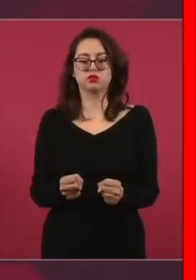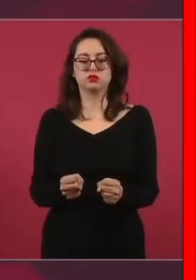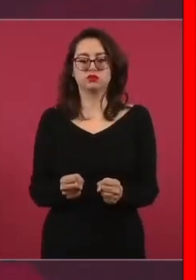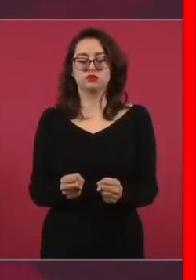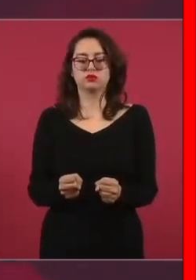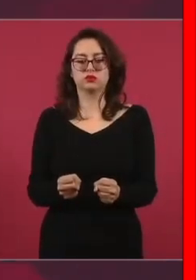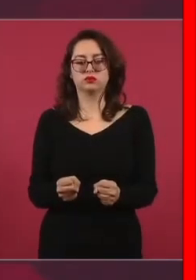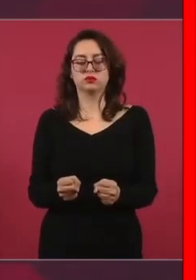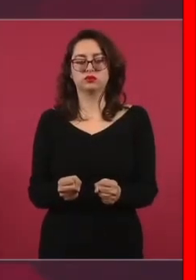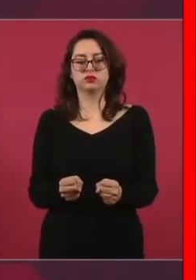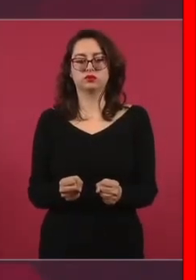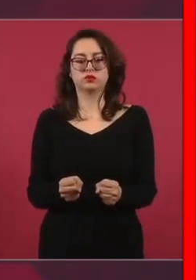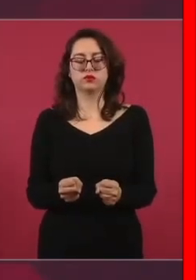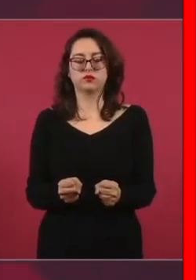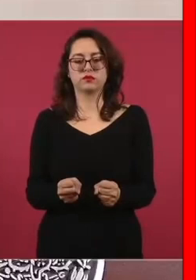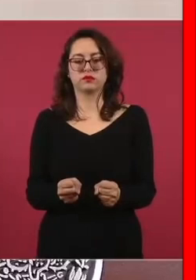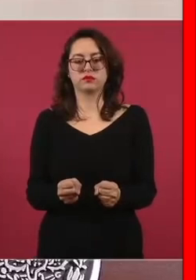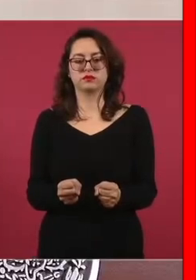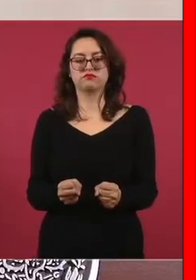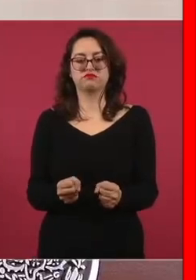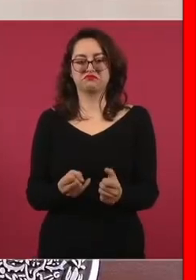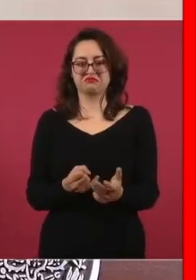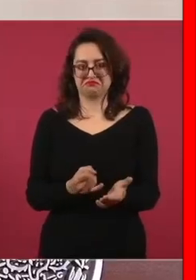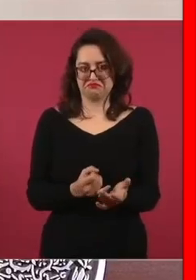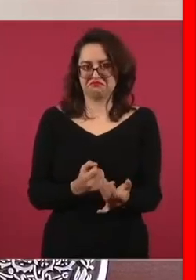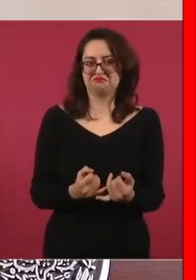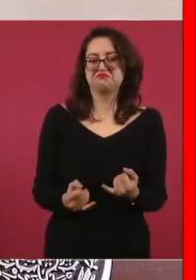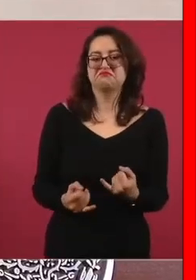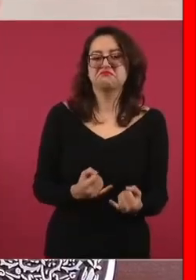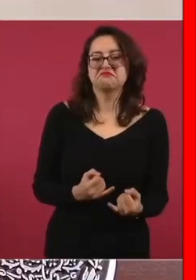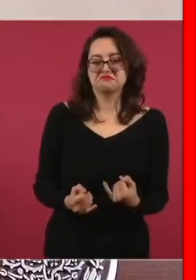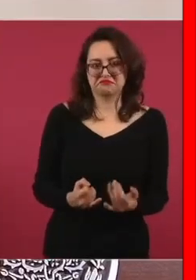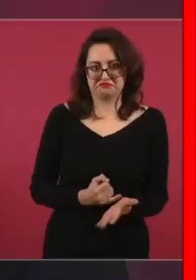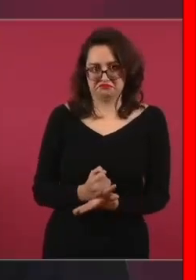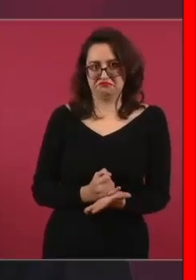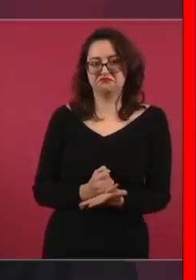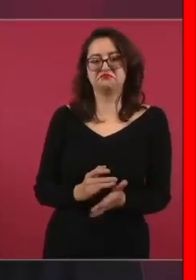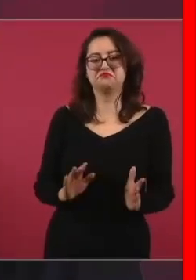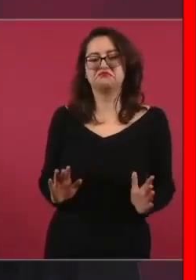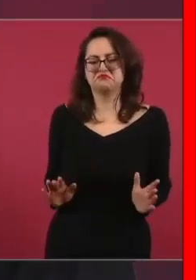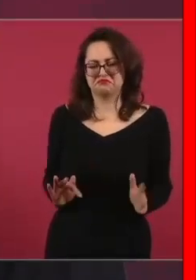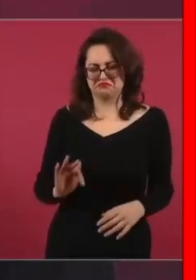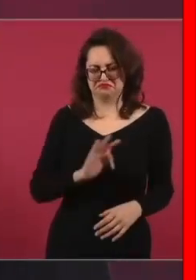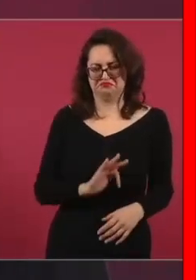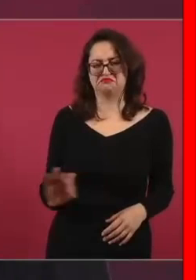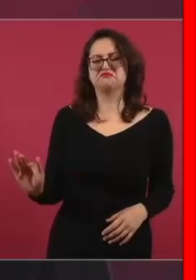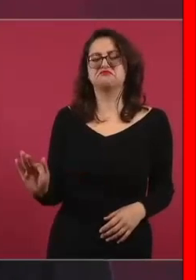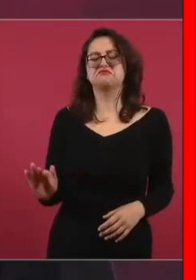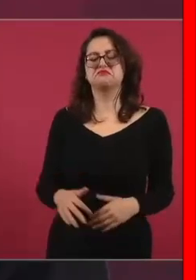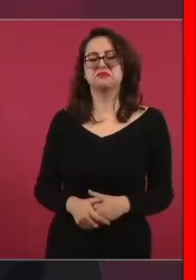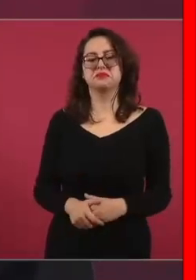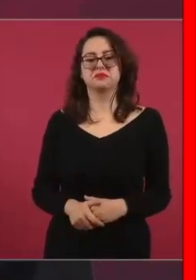sí, le ponemos algo, o sea, le ponemos algo, de que